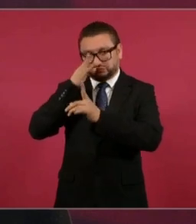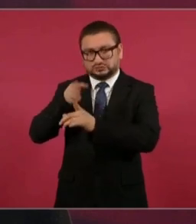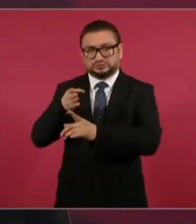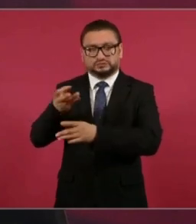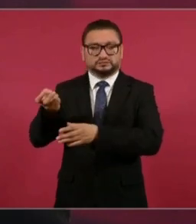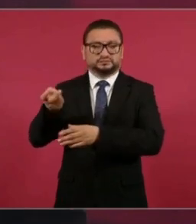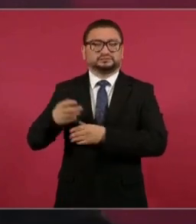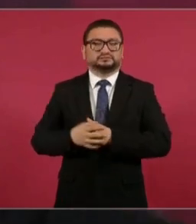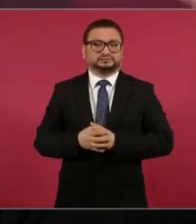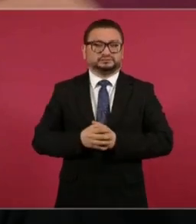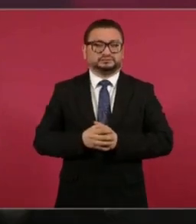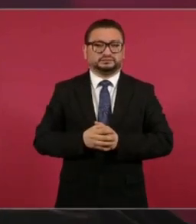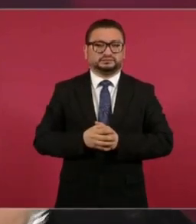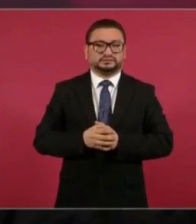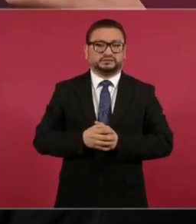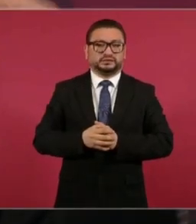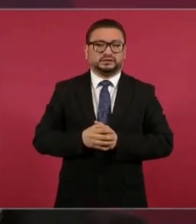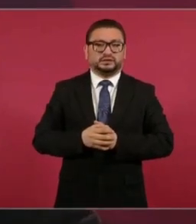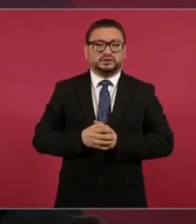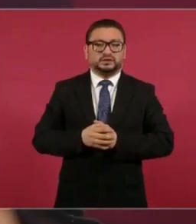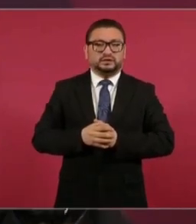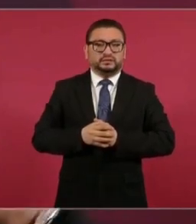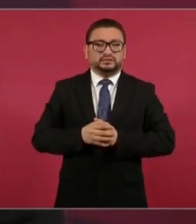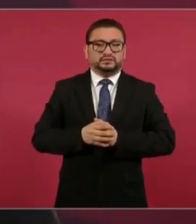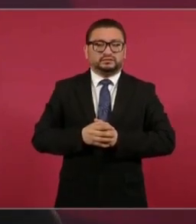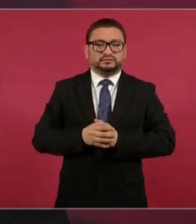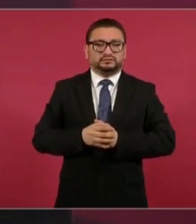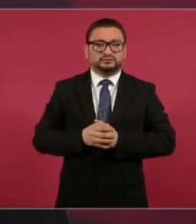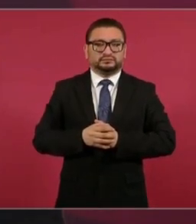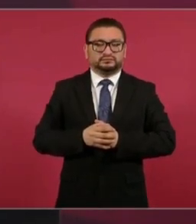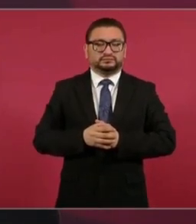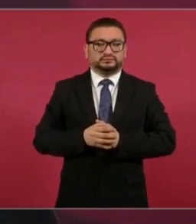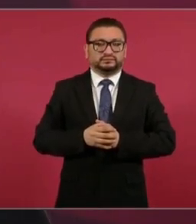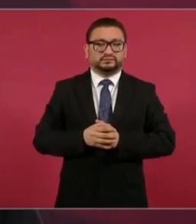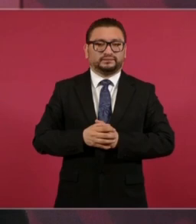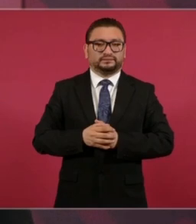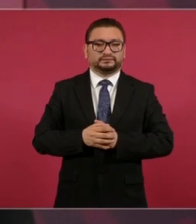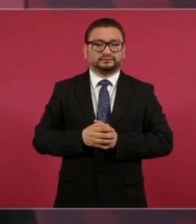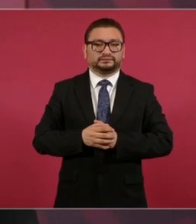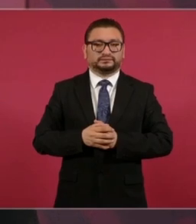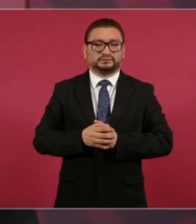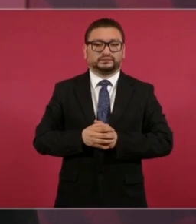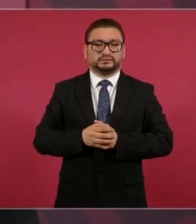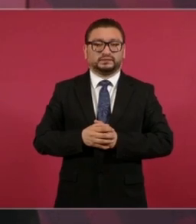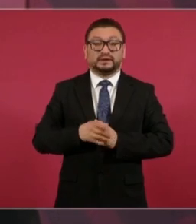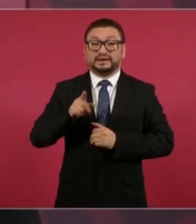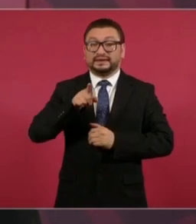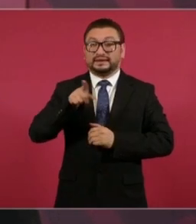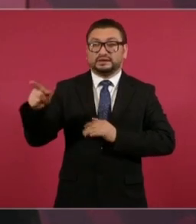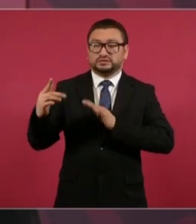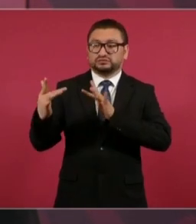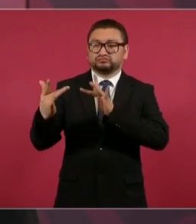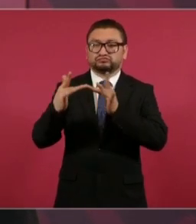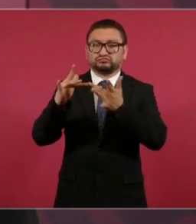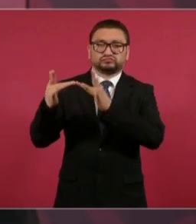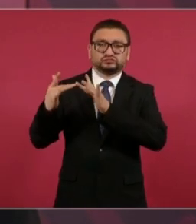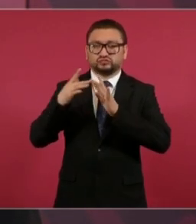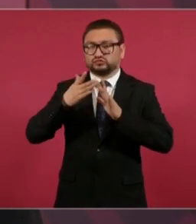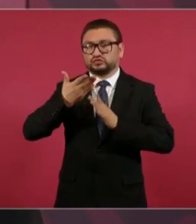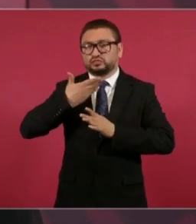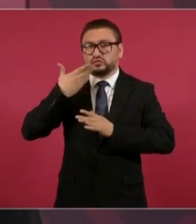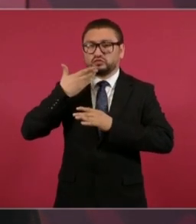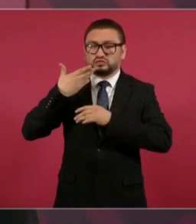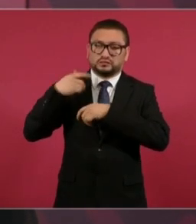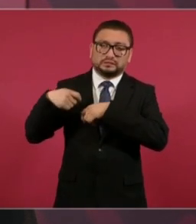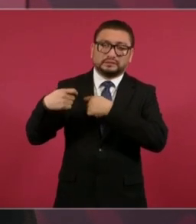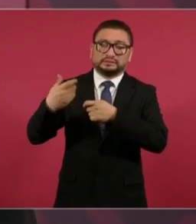conservador que tienen no solo ligas con el conservadorismo